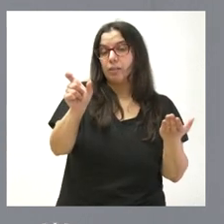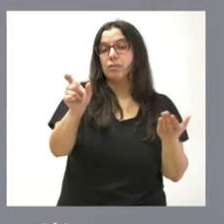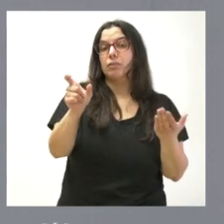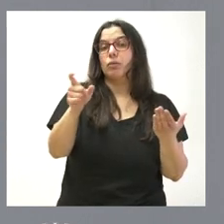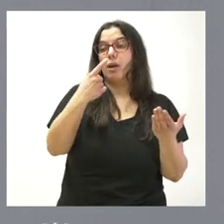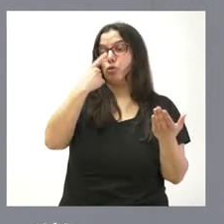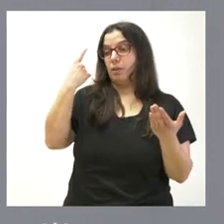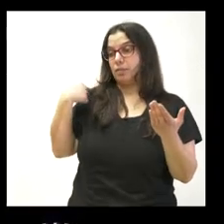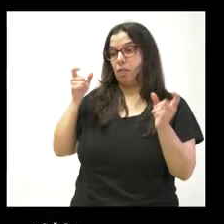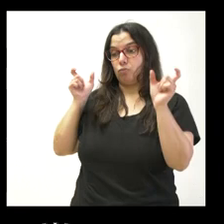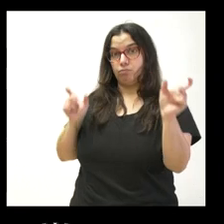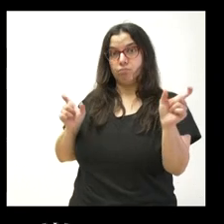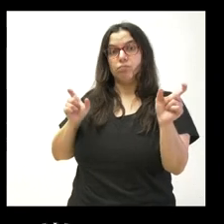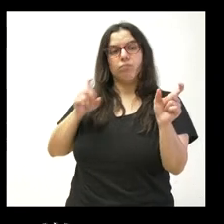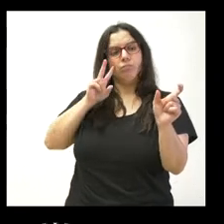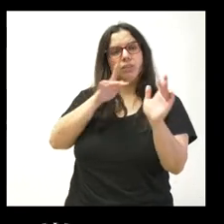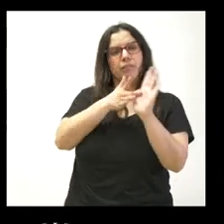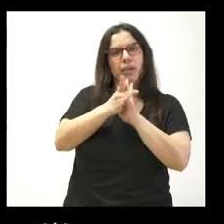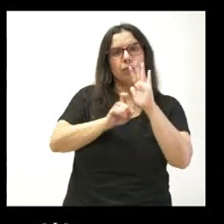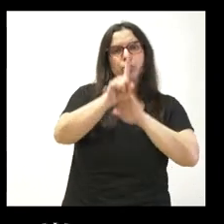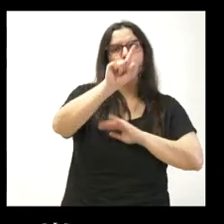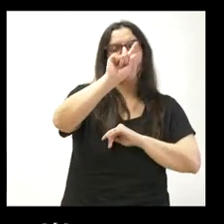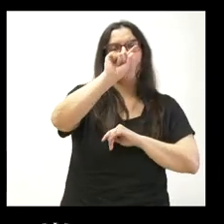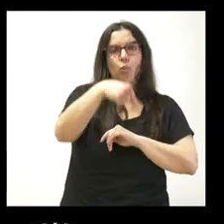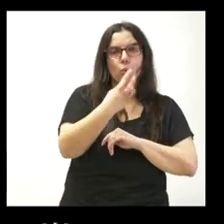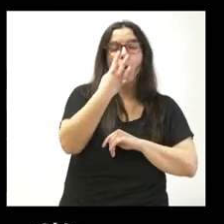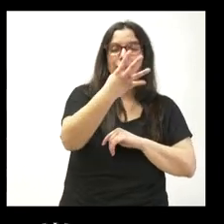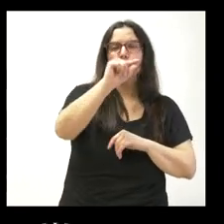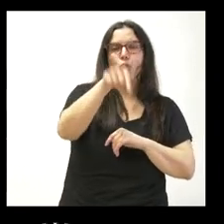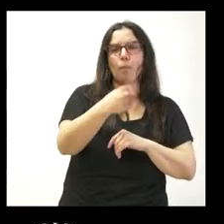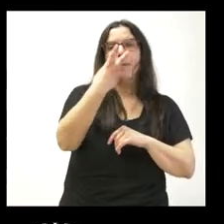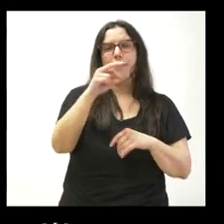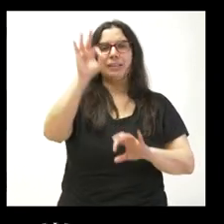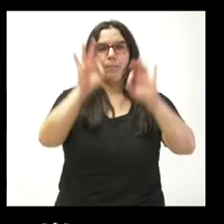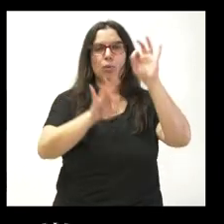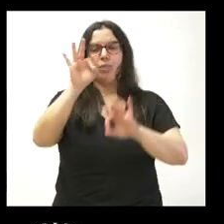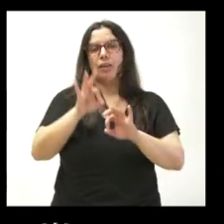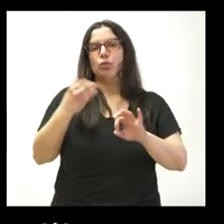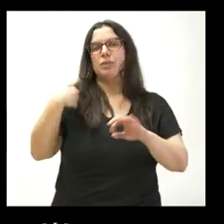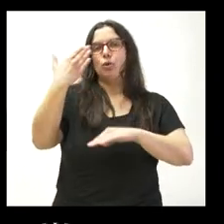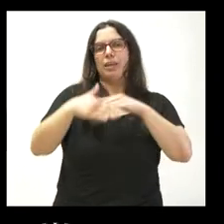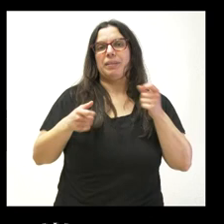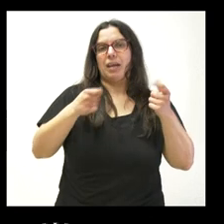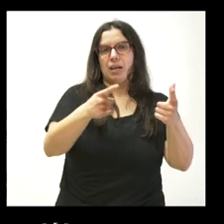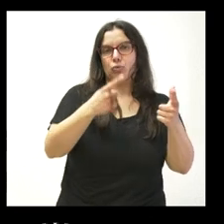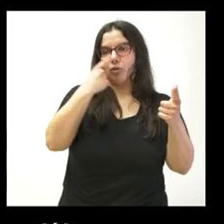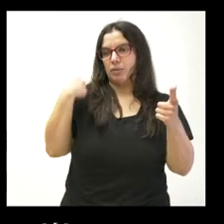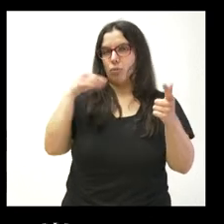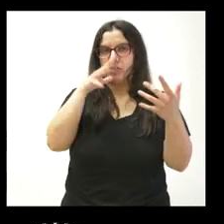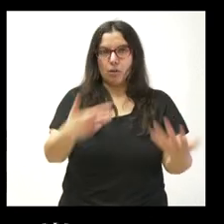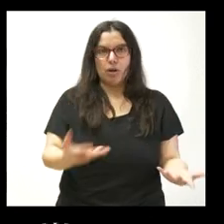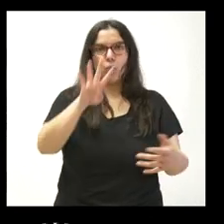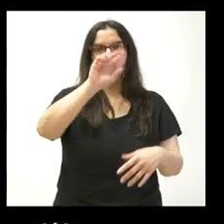2023 vemos un crecimiento del 4,20 por en este límite del gasto no financiero entre un año y otro el